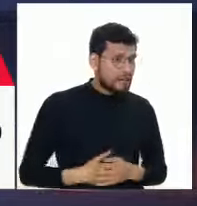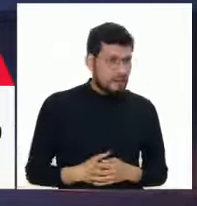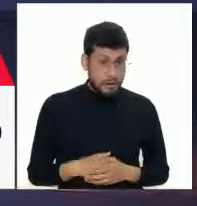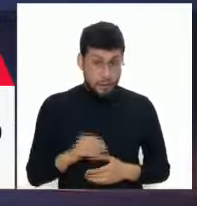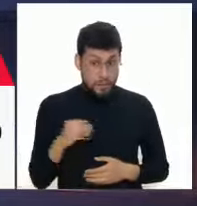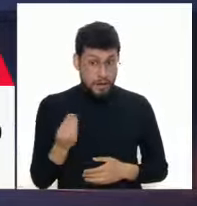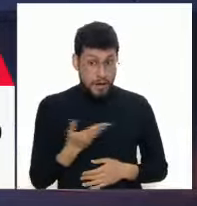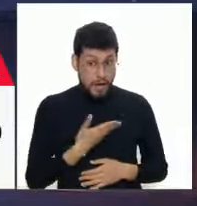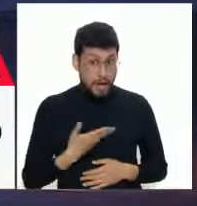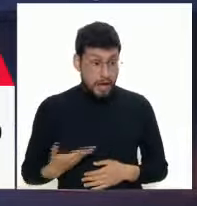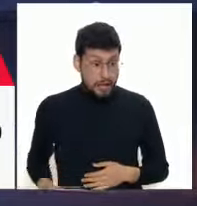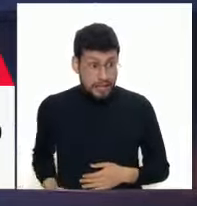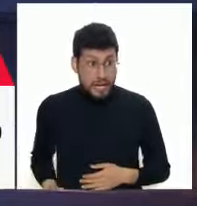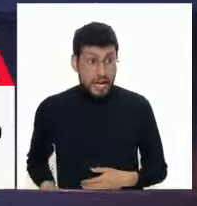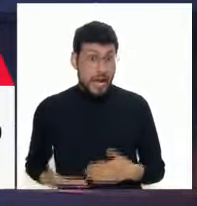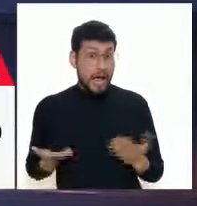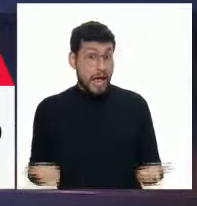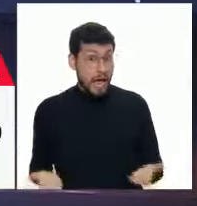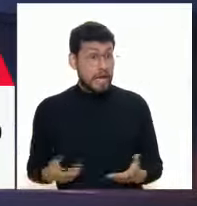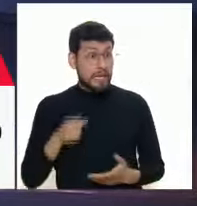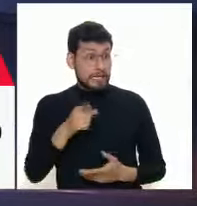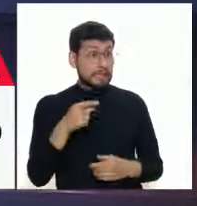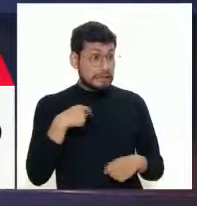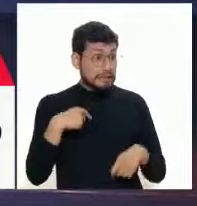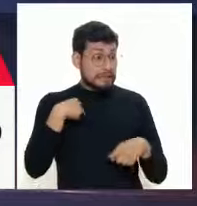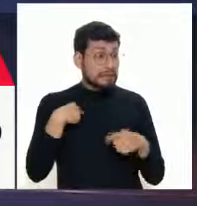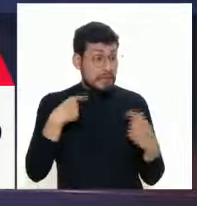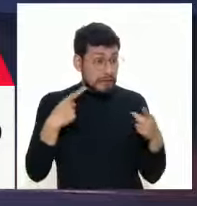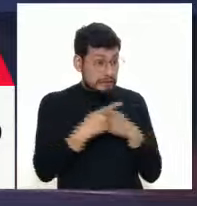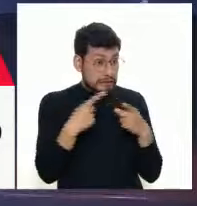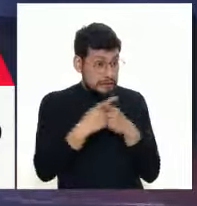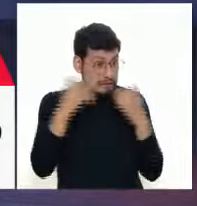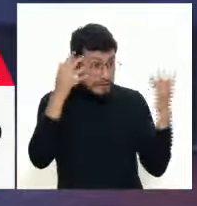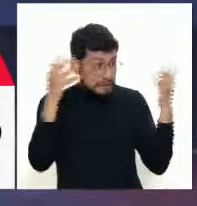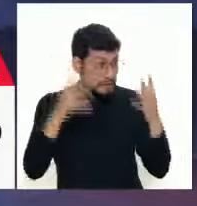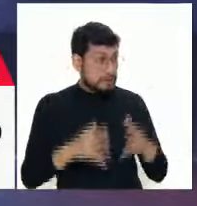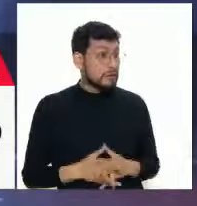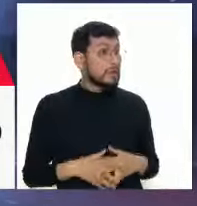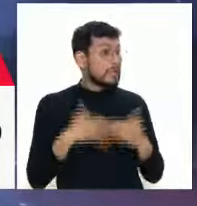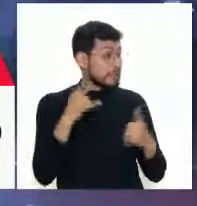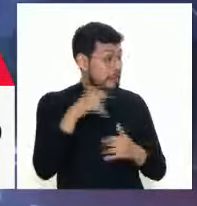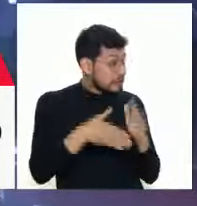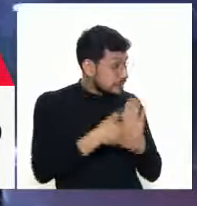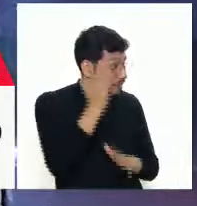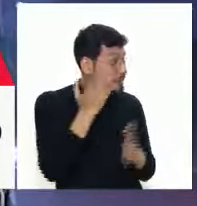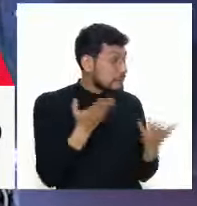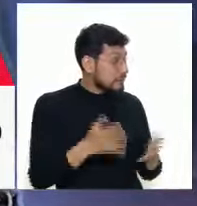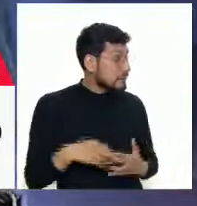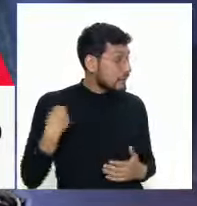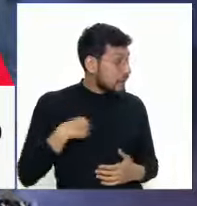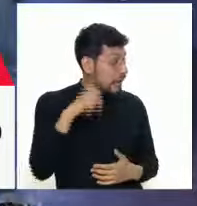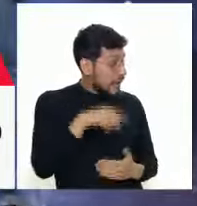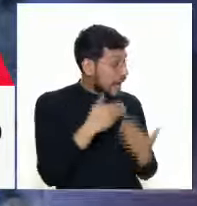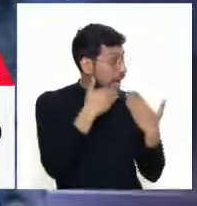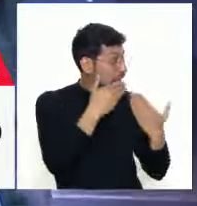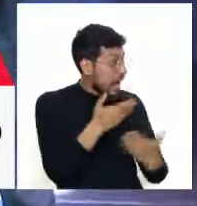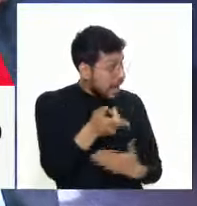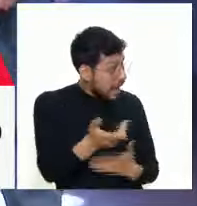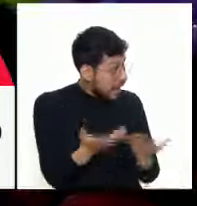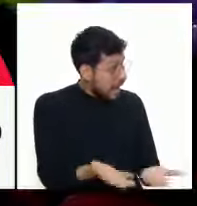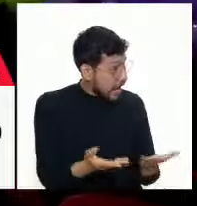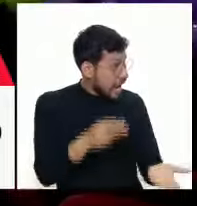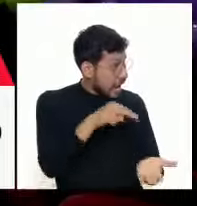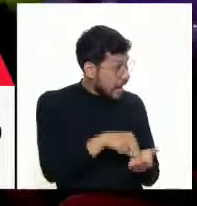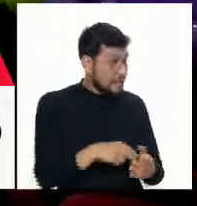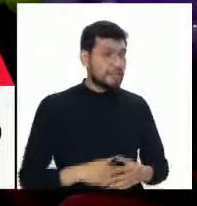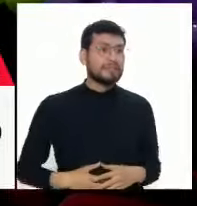Porque nuestra presidenta, obviamente, tiene una agenda muy cargada. Oh, wow. Ya se tiene que retirar, entonces tenemos que agradecerle por estar aquí